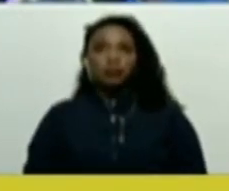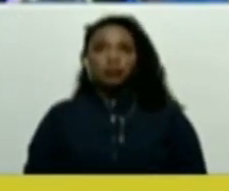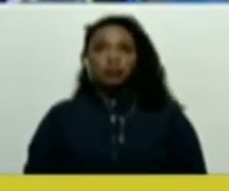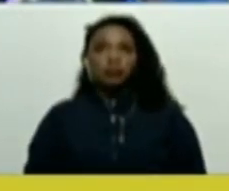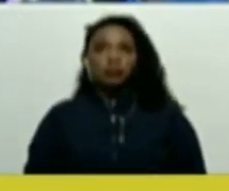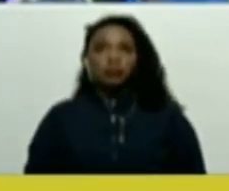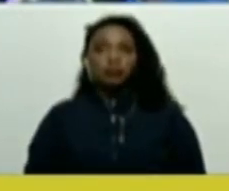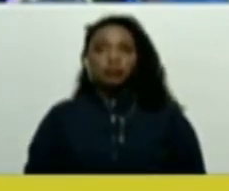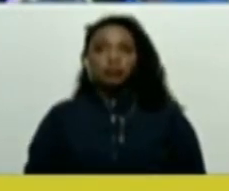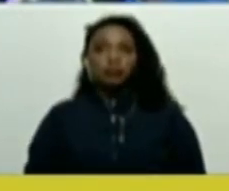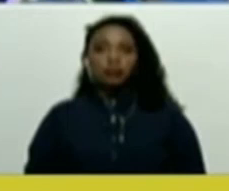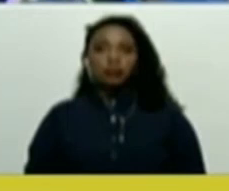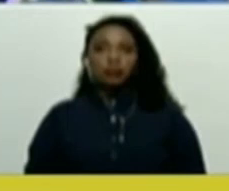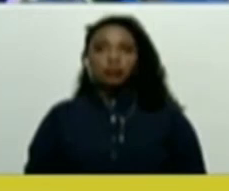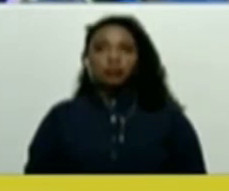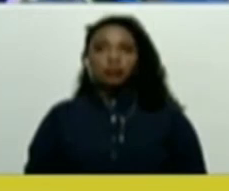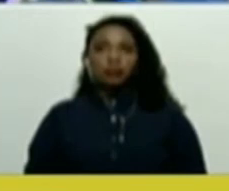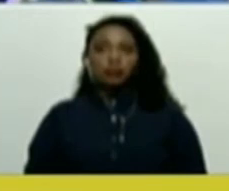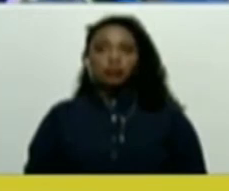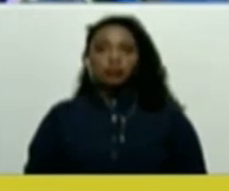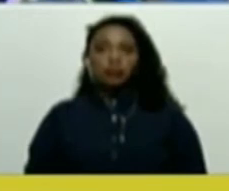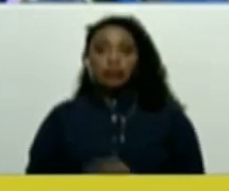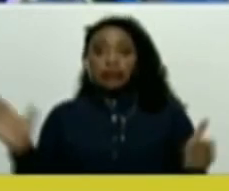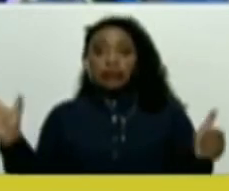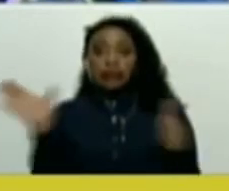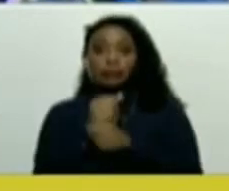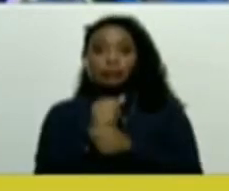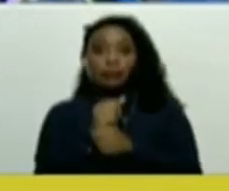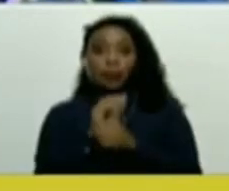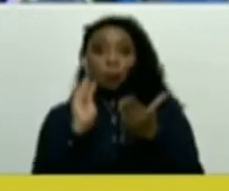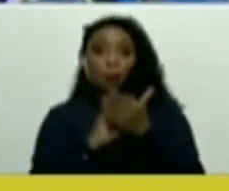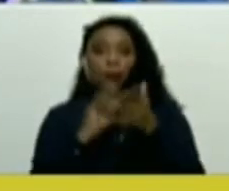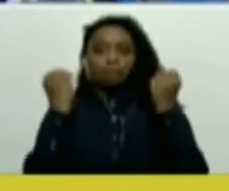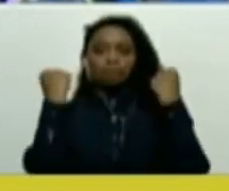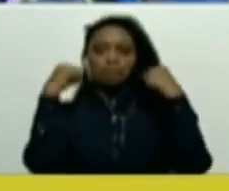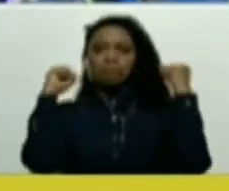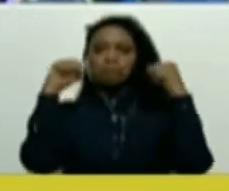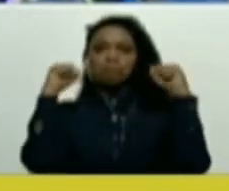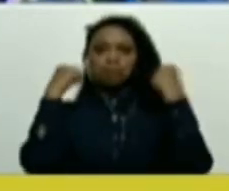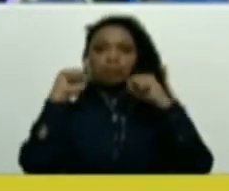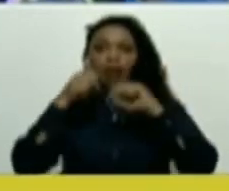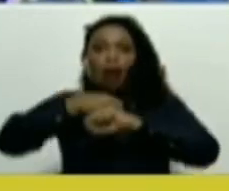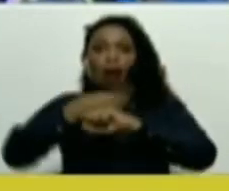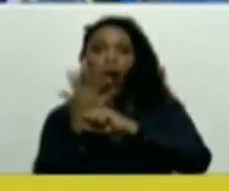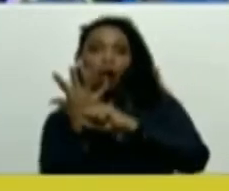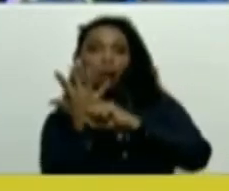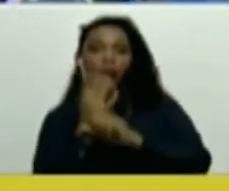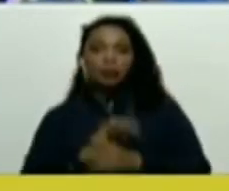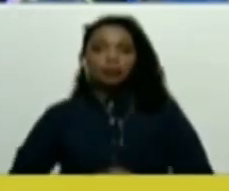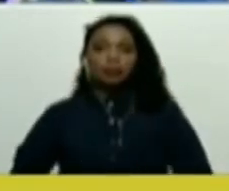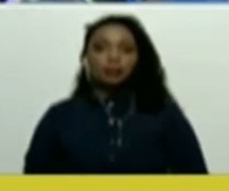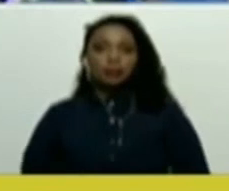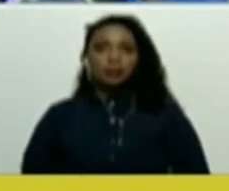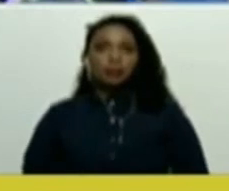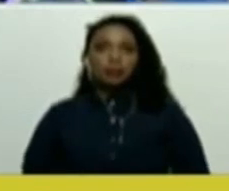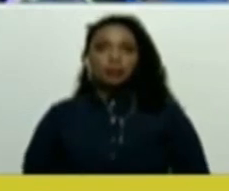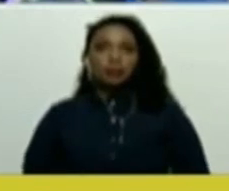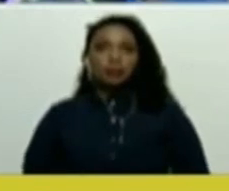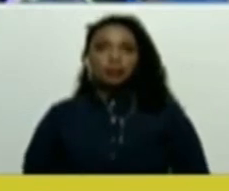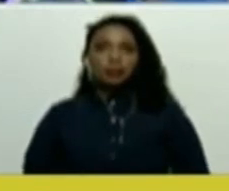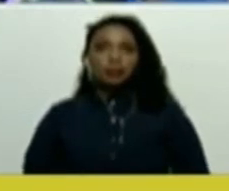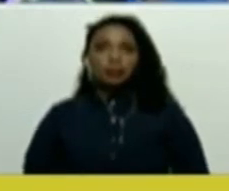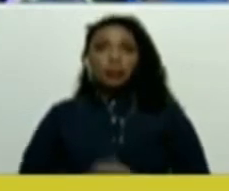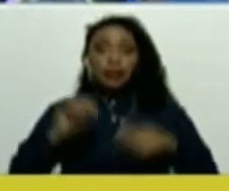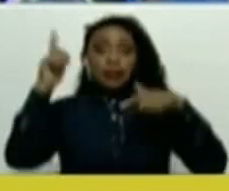Conceived of and brought into being ALBA. Concibieron y pusieron en práctica al ALBA.